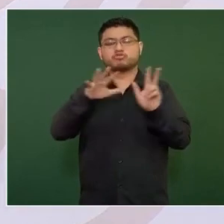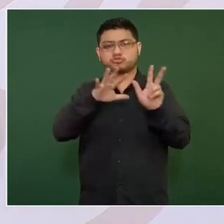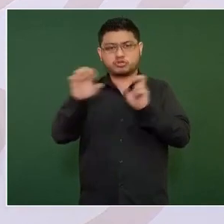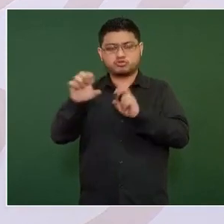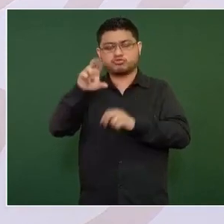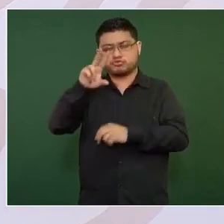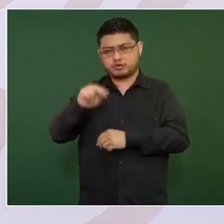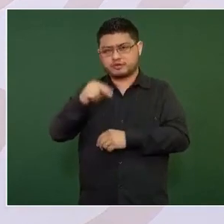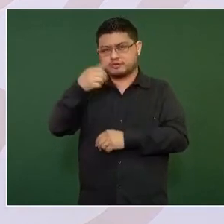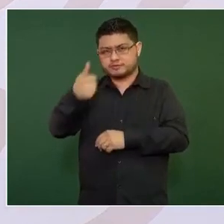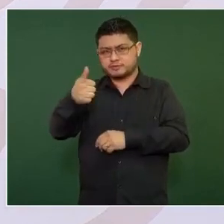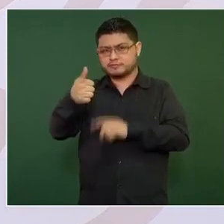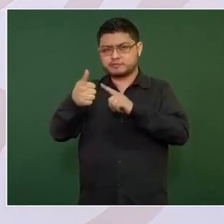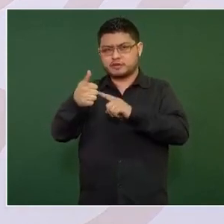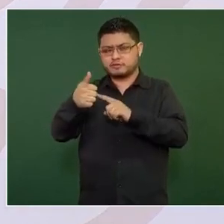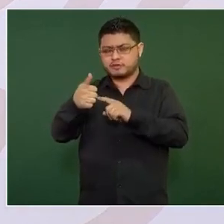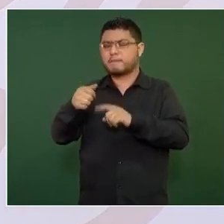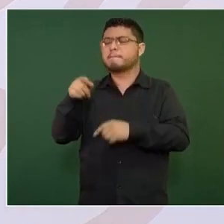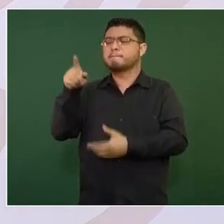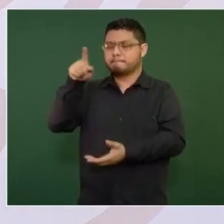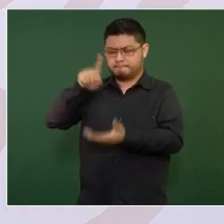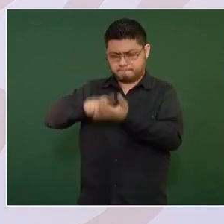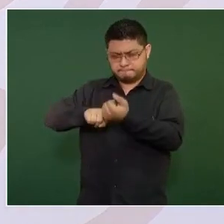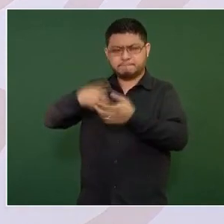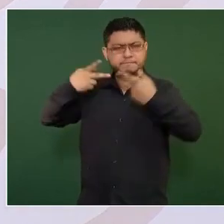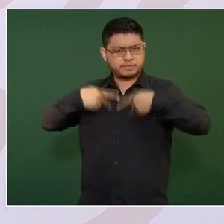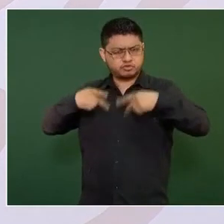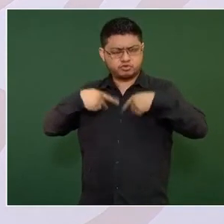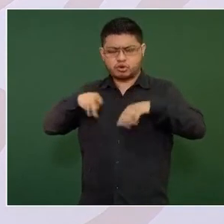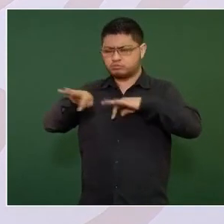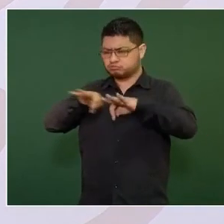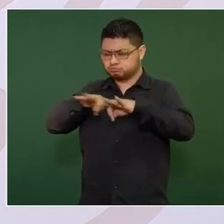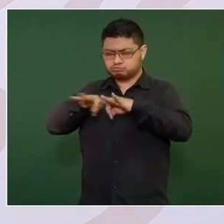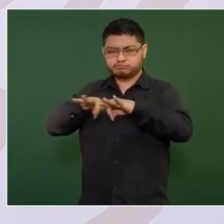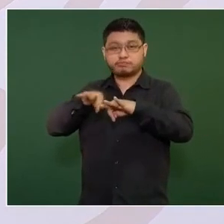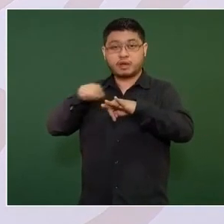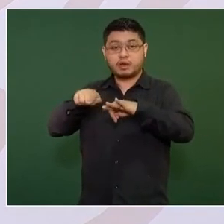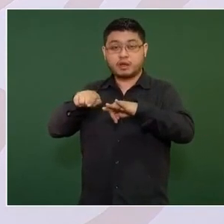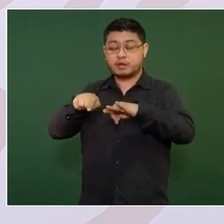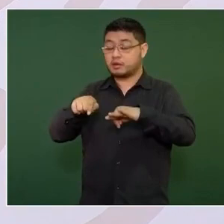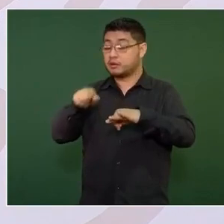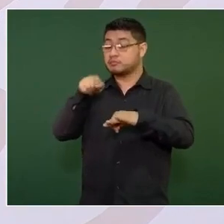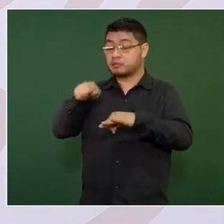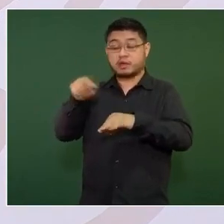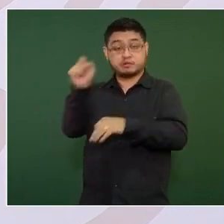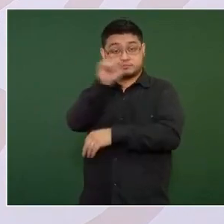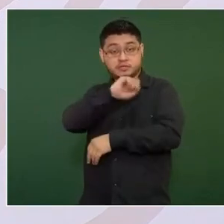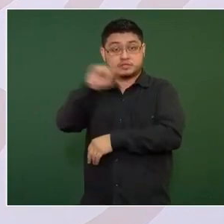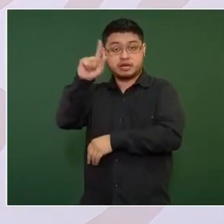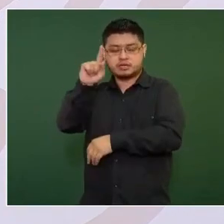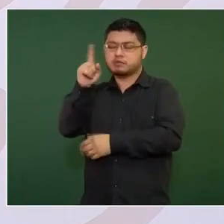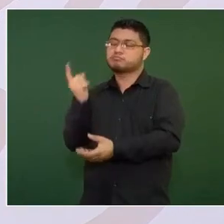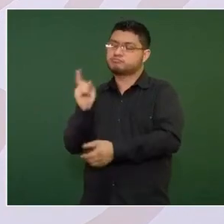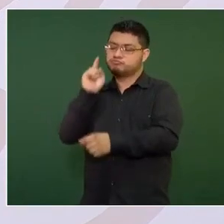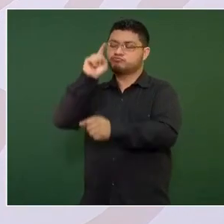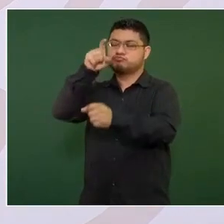20.886 el número de enfermeras, médicos generales y especialistas.